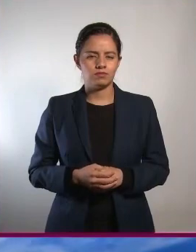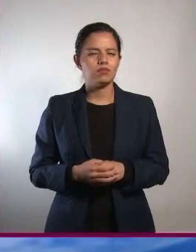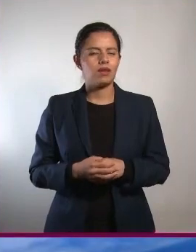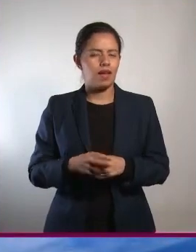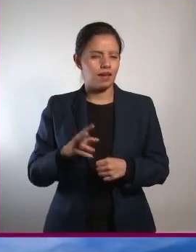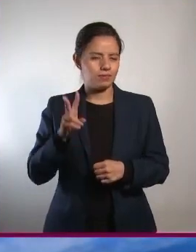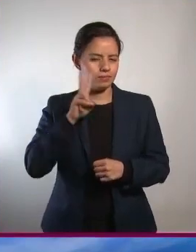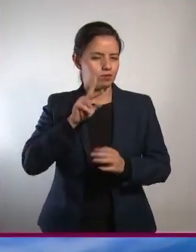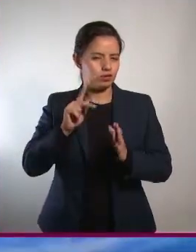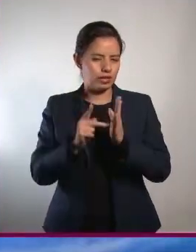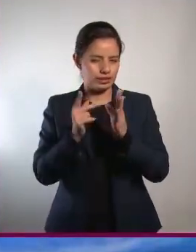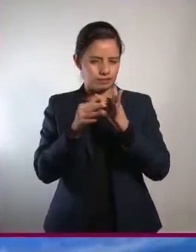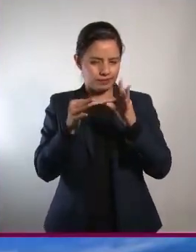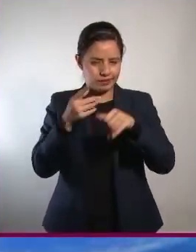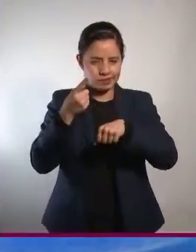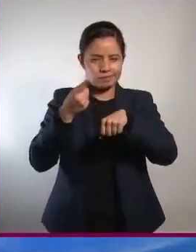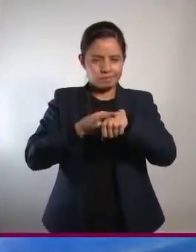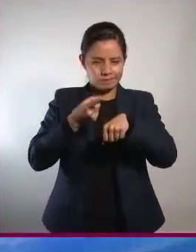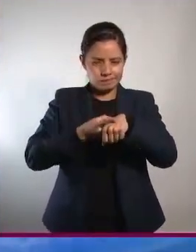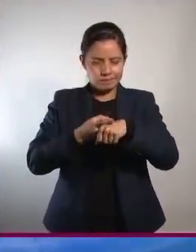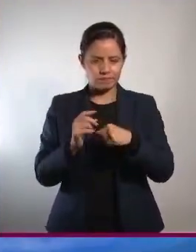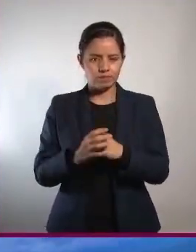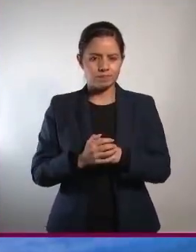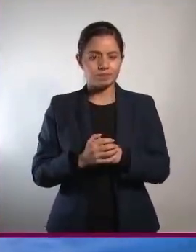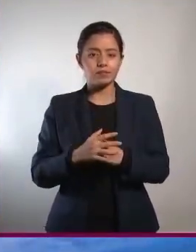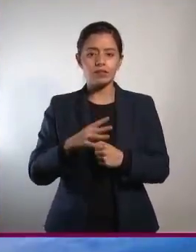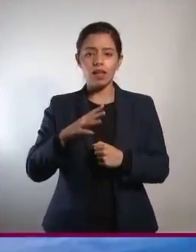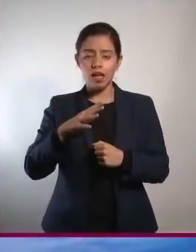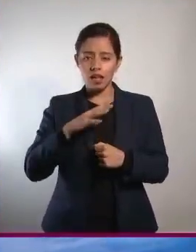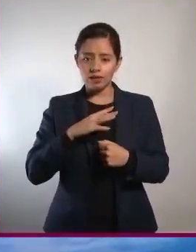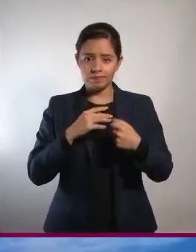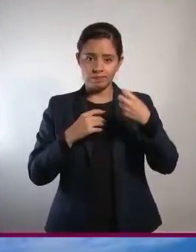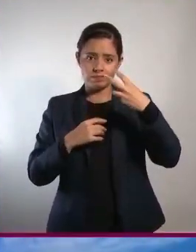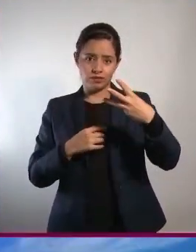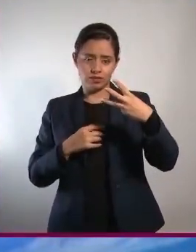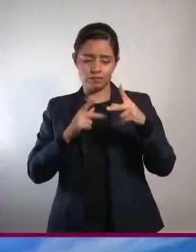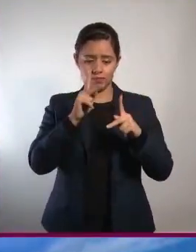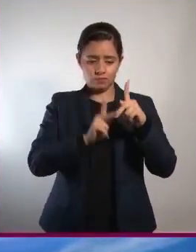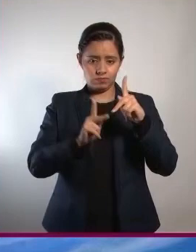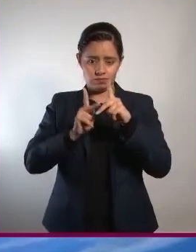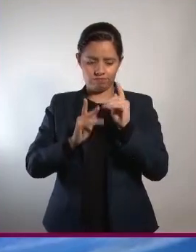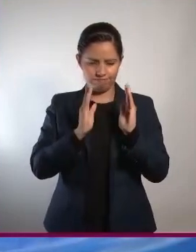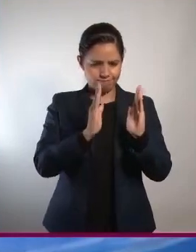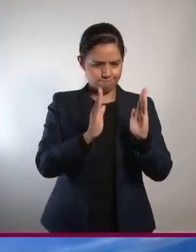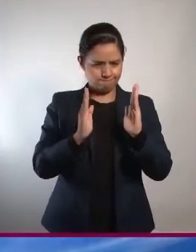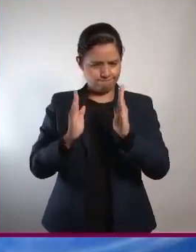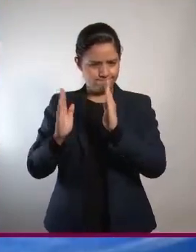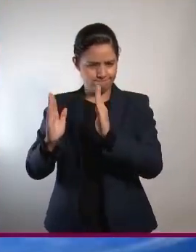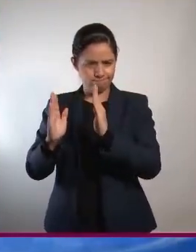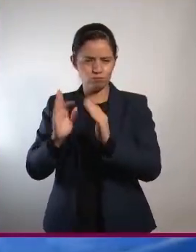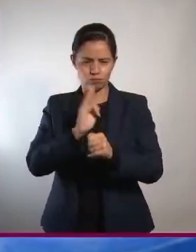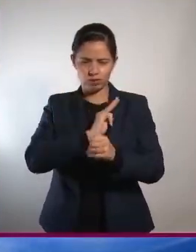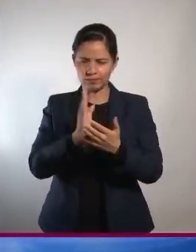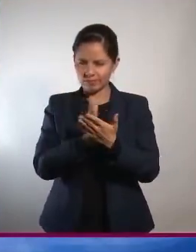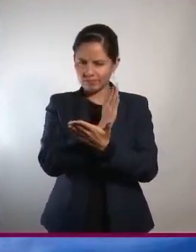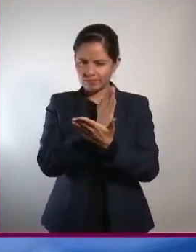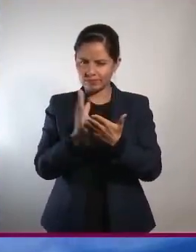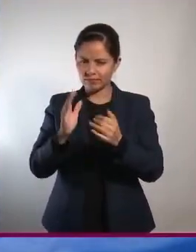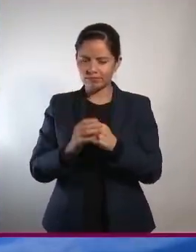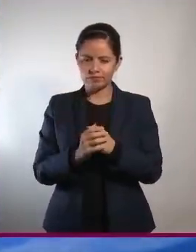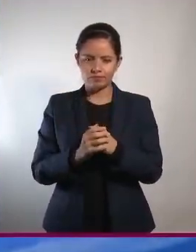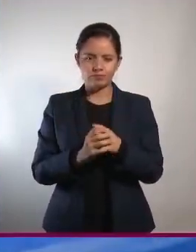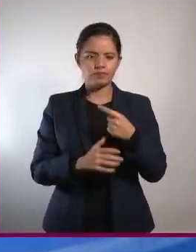Recapitulemos sobre esta enfermedad. Hay 3 etapas que se distinguen muy bien. La fase virémica